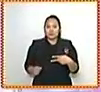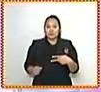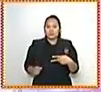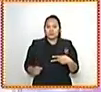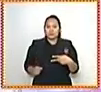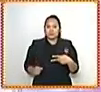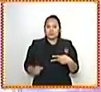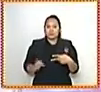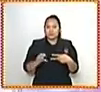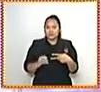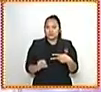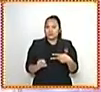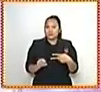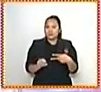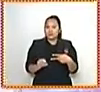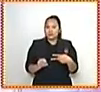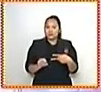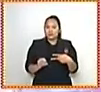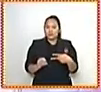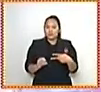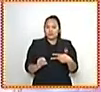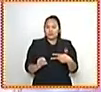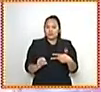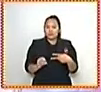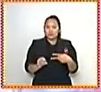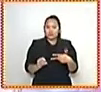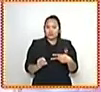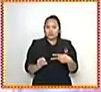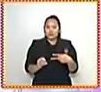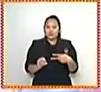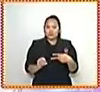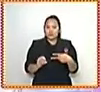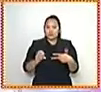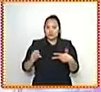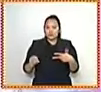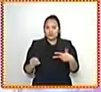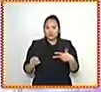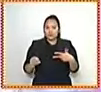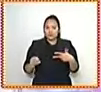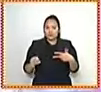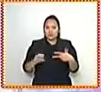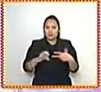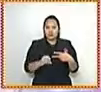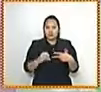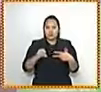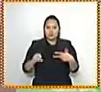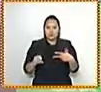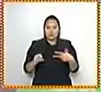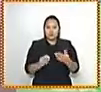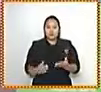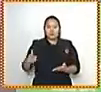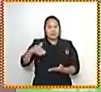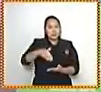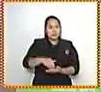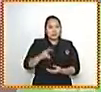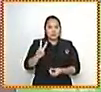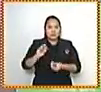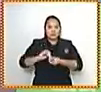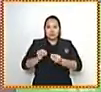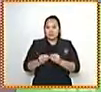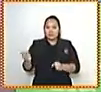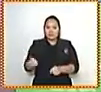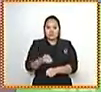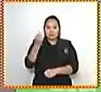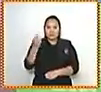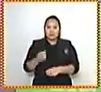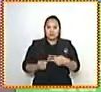Y este es el 0, segundo dígito. Y este es el 0, segundo número premiado es el 00. Reitero los dos números